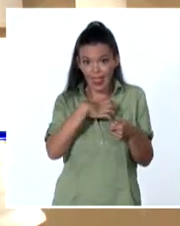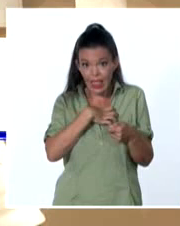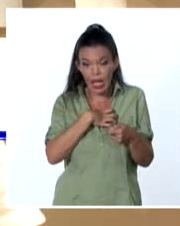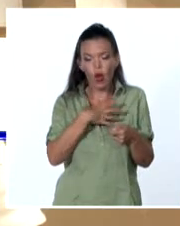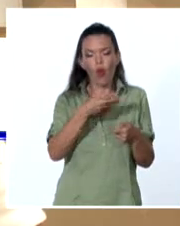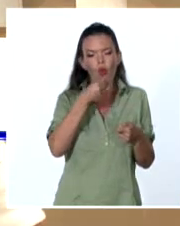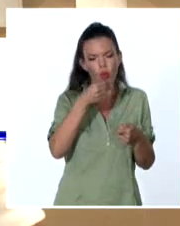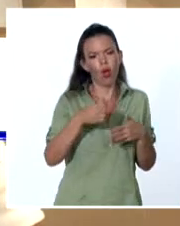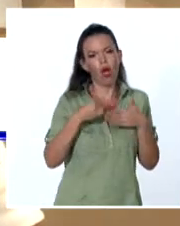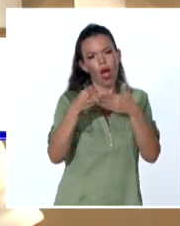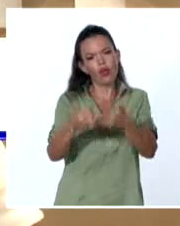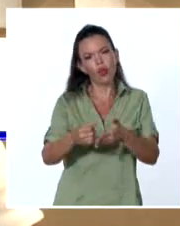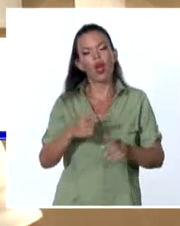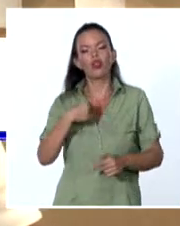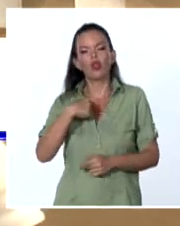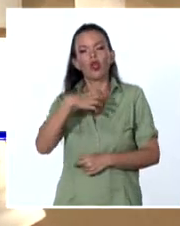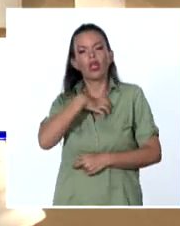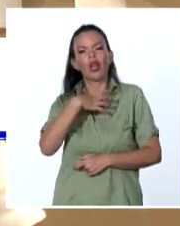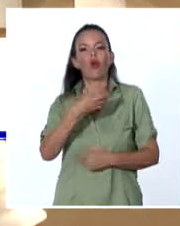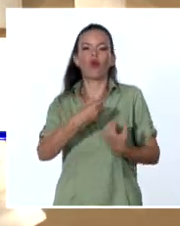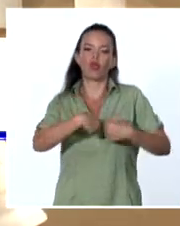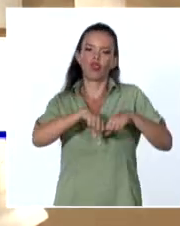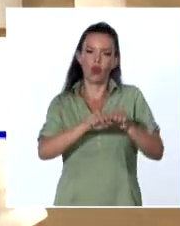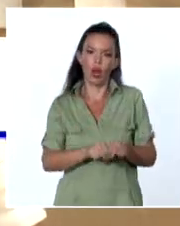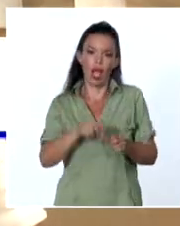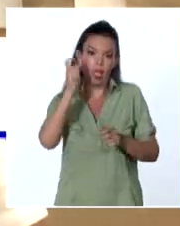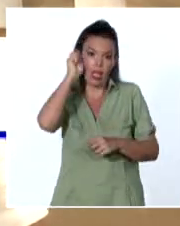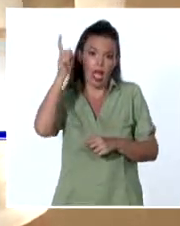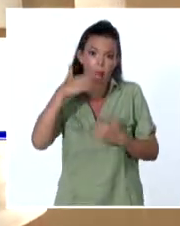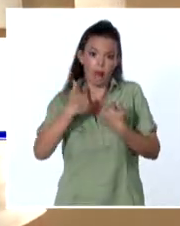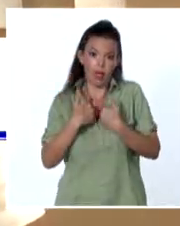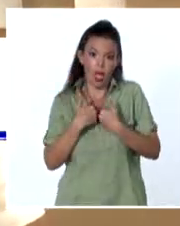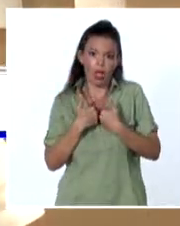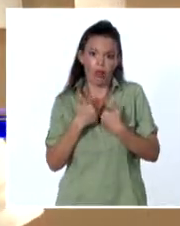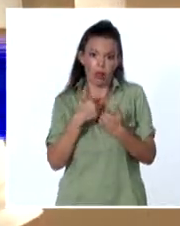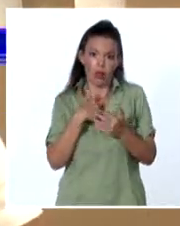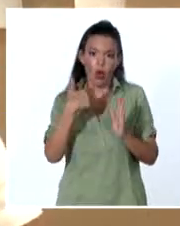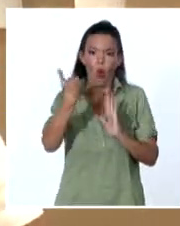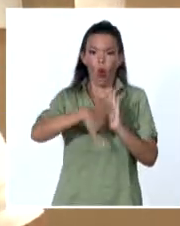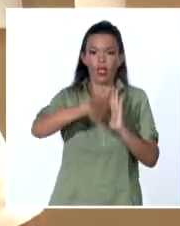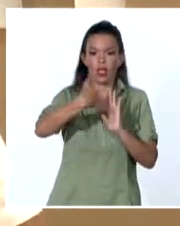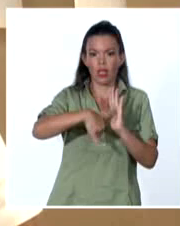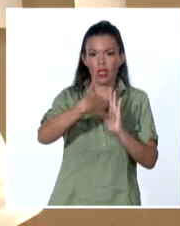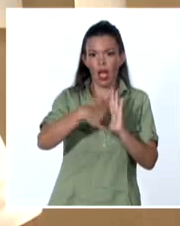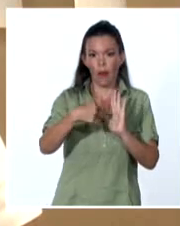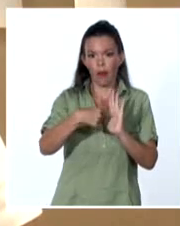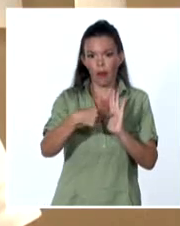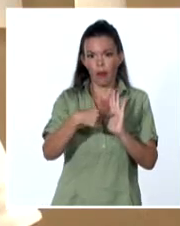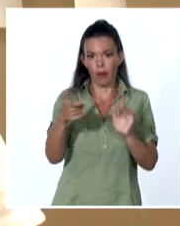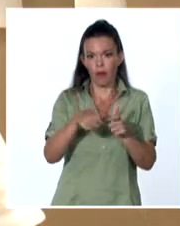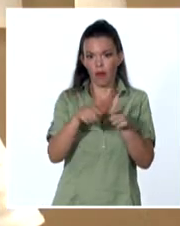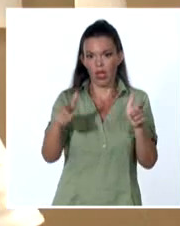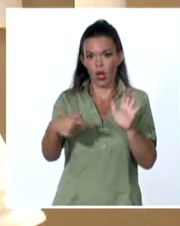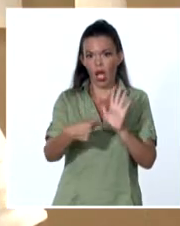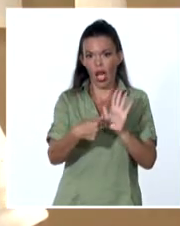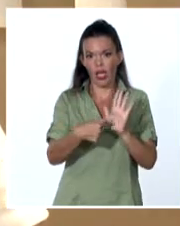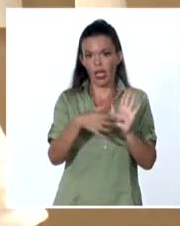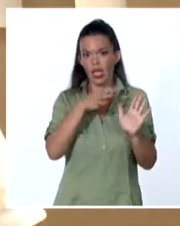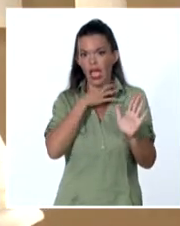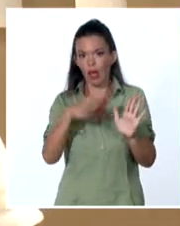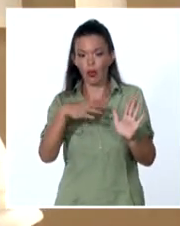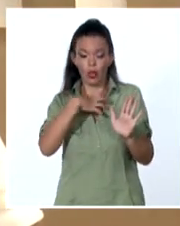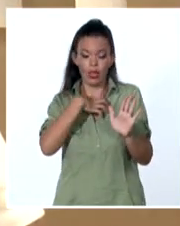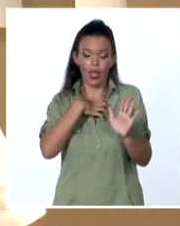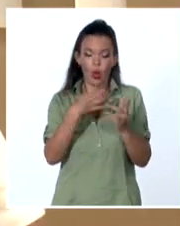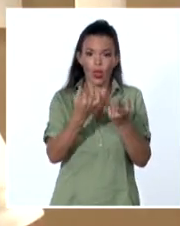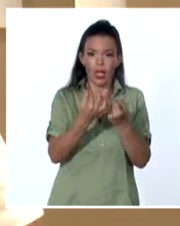tengo la posibilidad, una iniciativa mía, que tengo un grupo de WhatsApp donde tengo a la mayoría de los consumidores, y cada vez que tengo dinero en efectivo yo